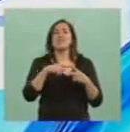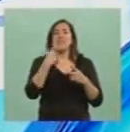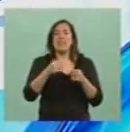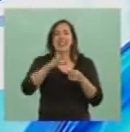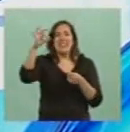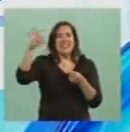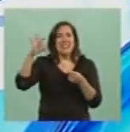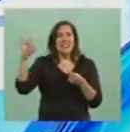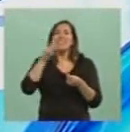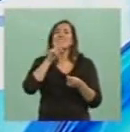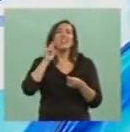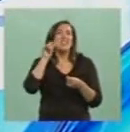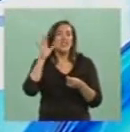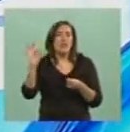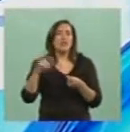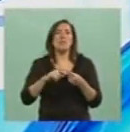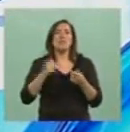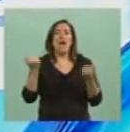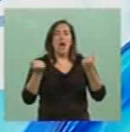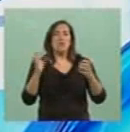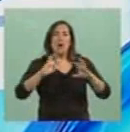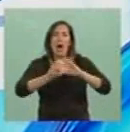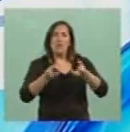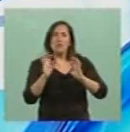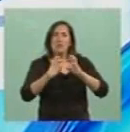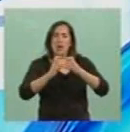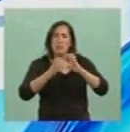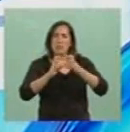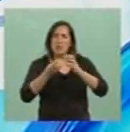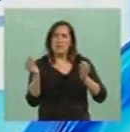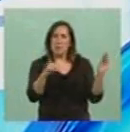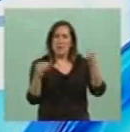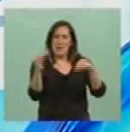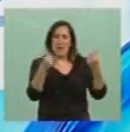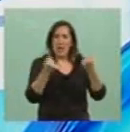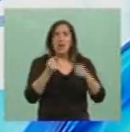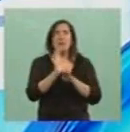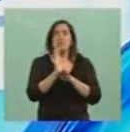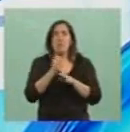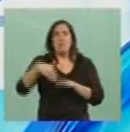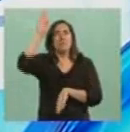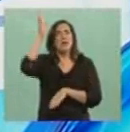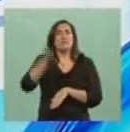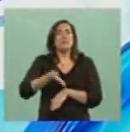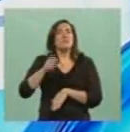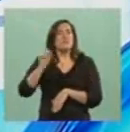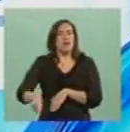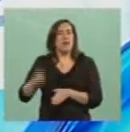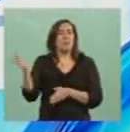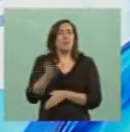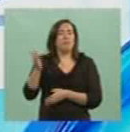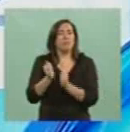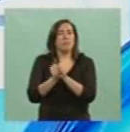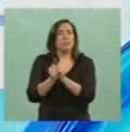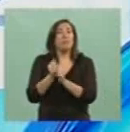trigo, 89 parques industriales del total de los 300 que tiene todo el país. Por eso la decisión de